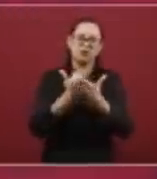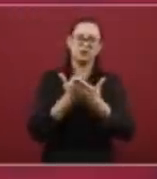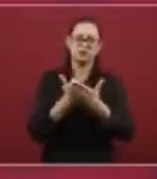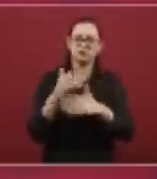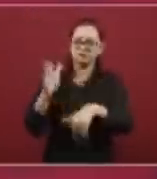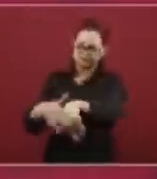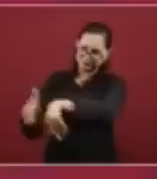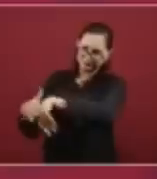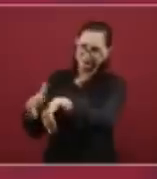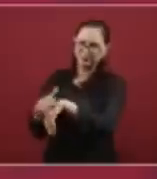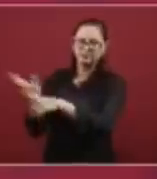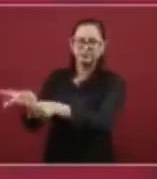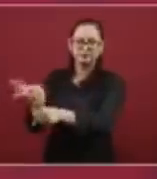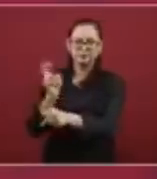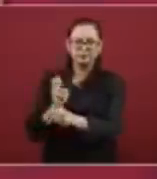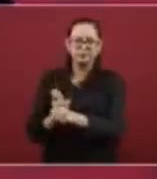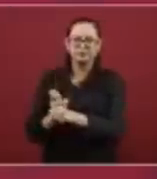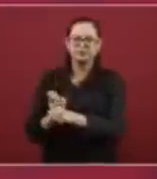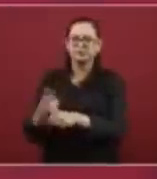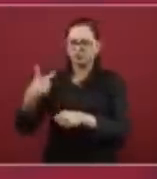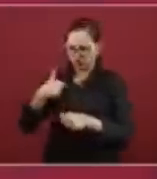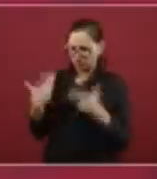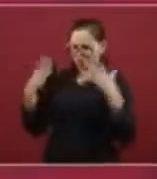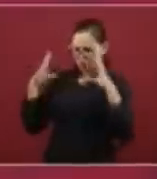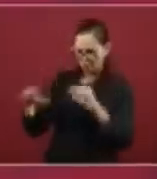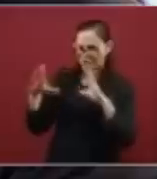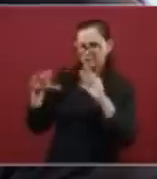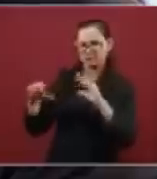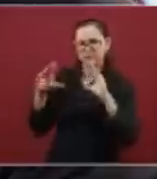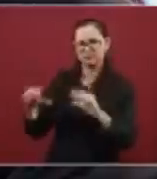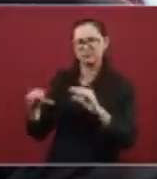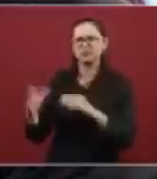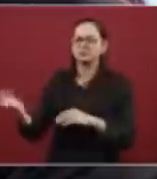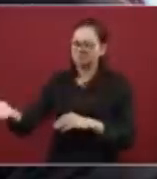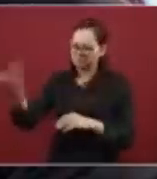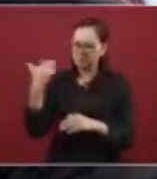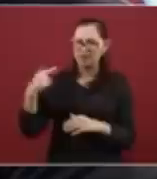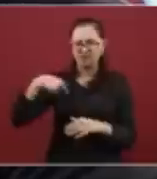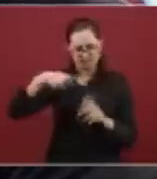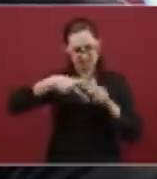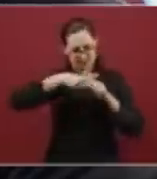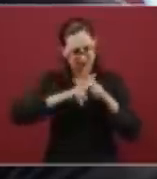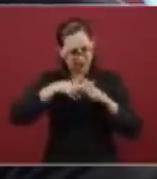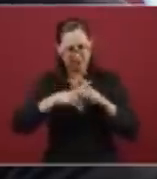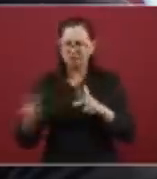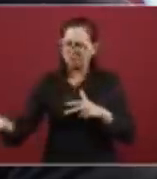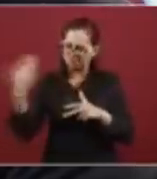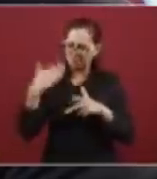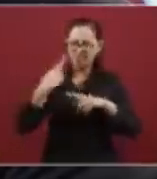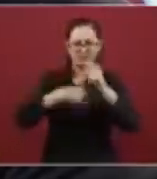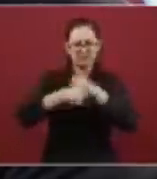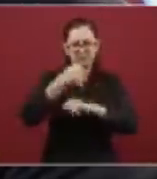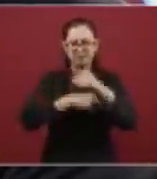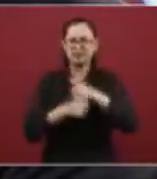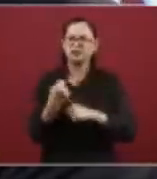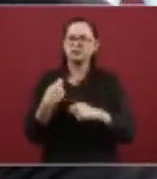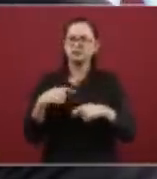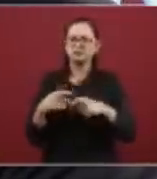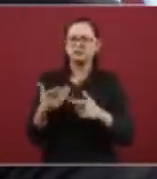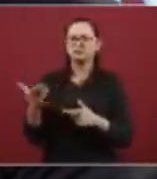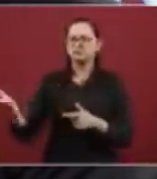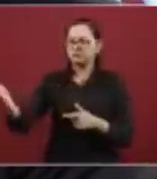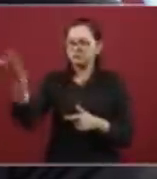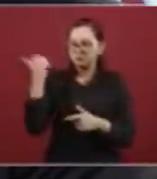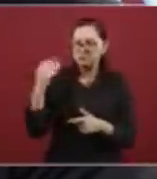los llamen, que les digan: te voy a enseñar, vente aquí al taller, vente a la tienda, vente